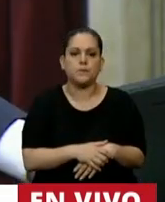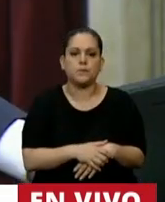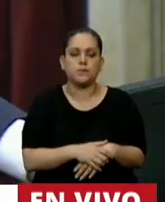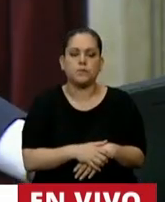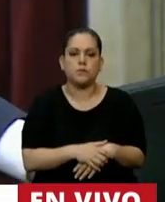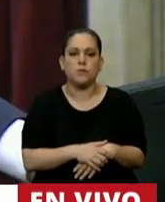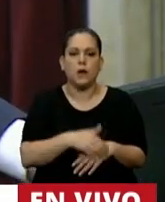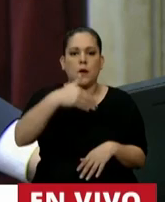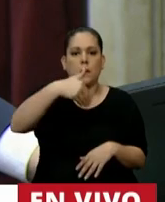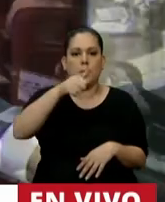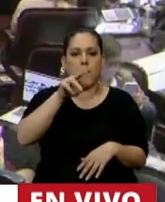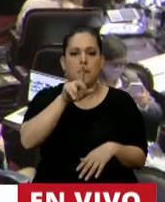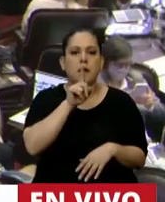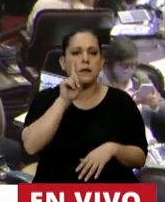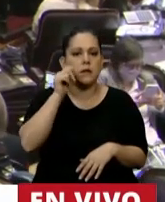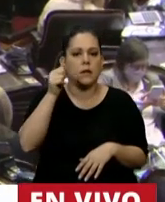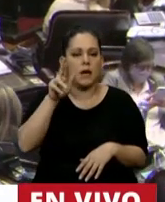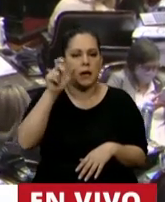diputado a martearena